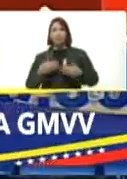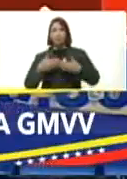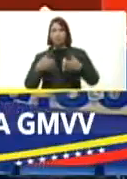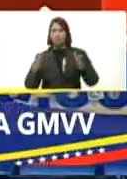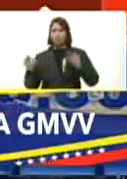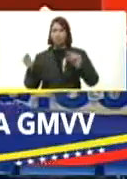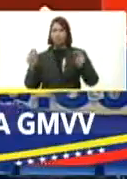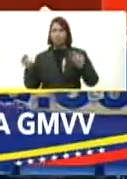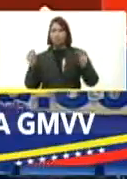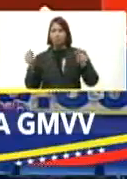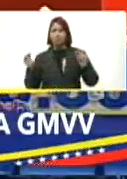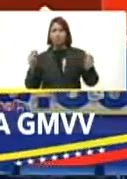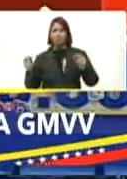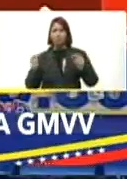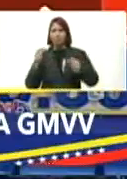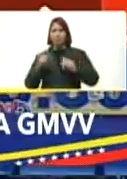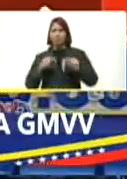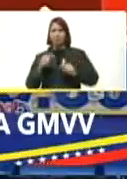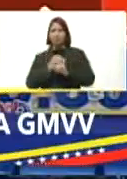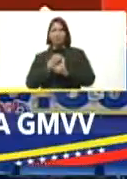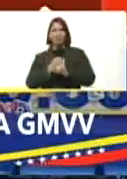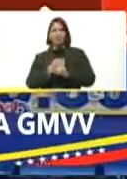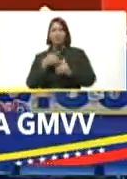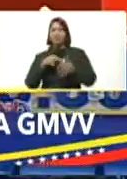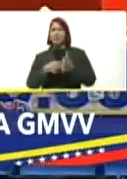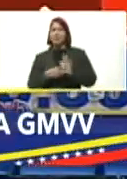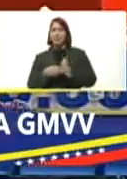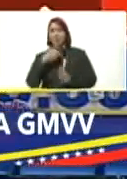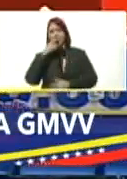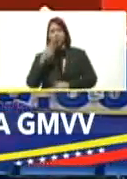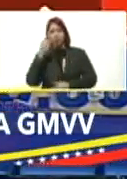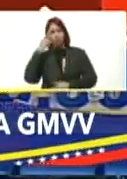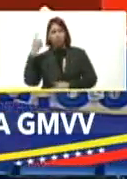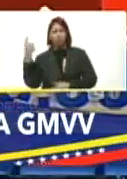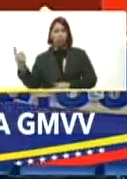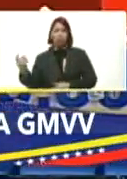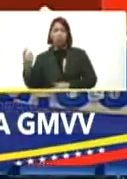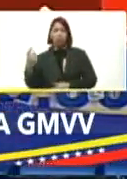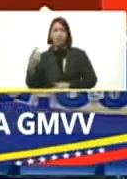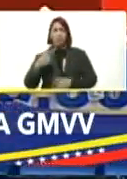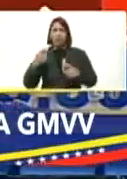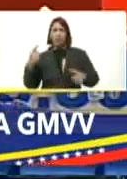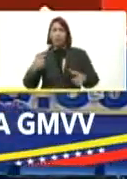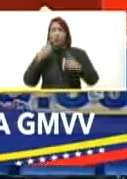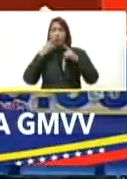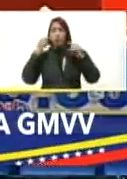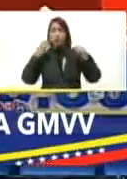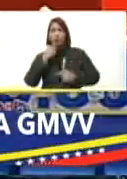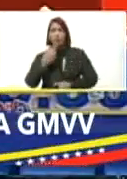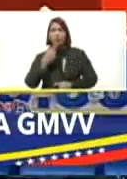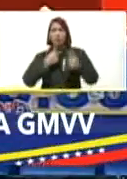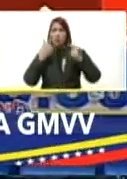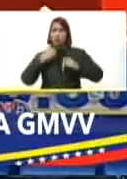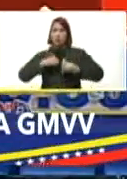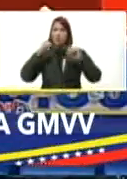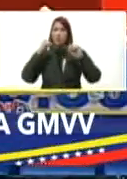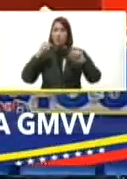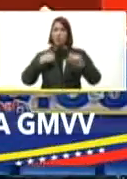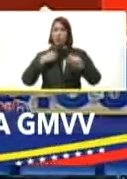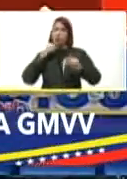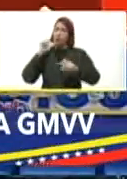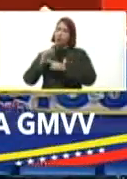redes sociales. ¿Qué significa que Maduro esté soñando con mucha gente que sonriente le dice, ¡Chávez vive, Maduro! Y yo